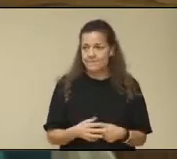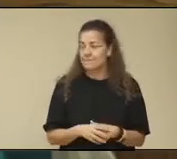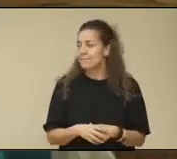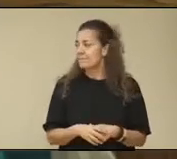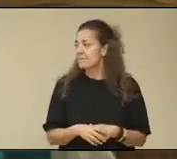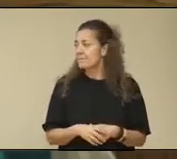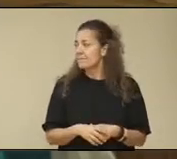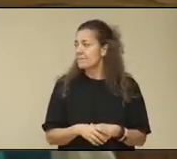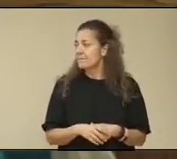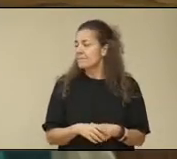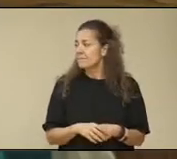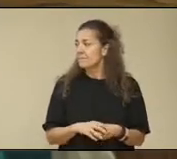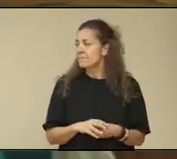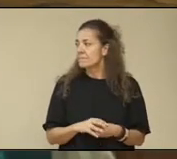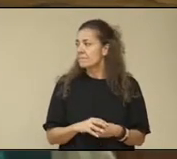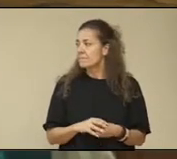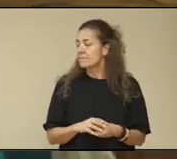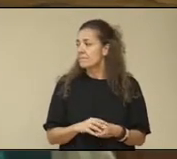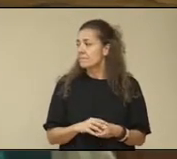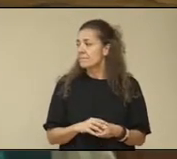pasado.